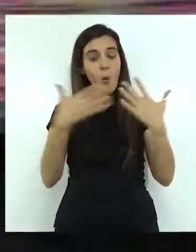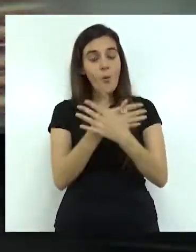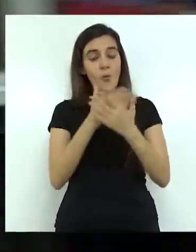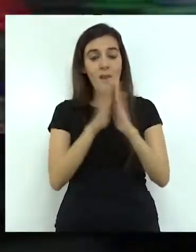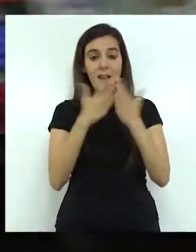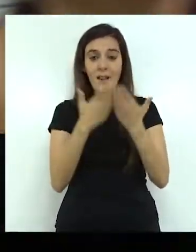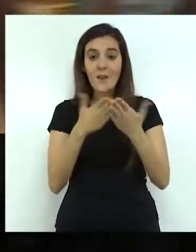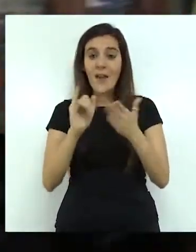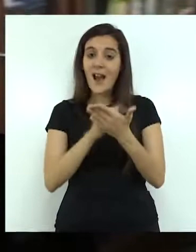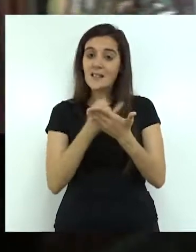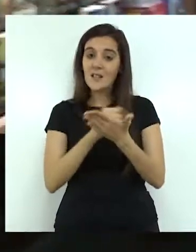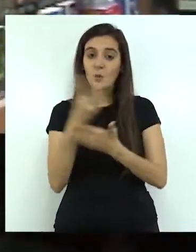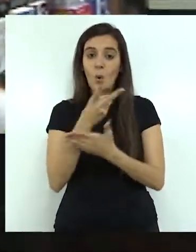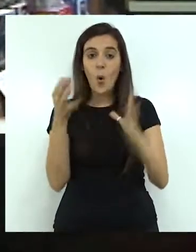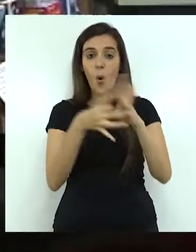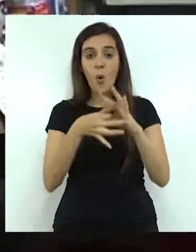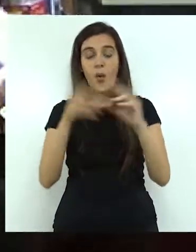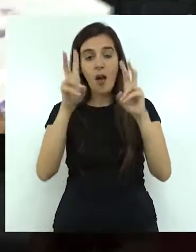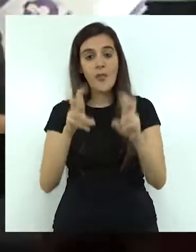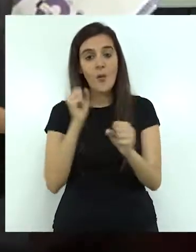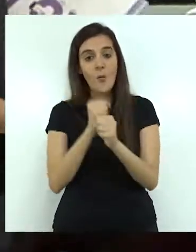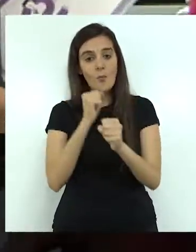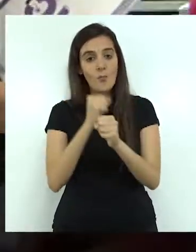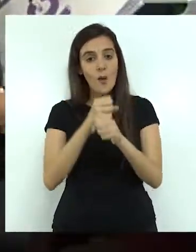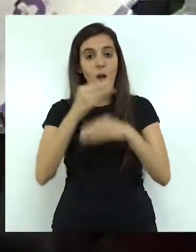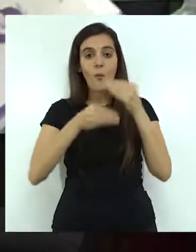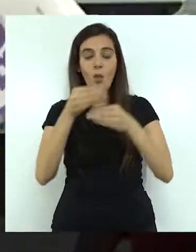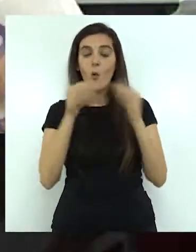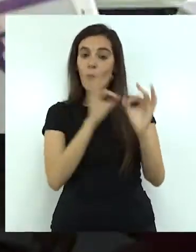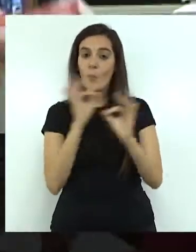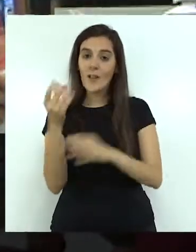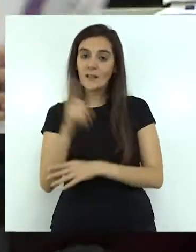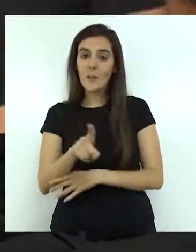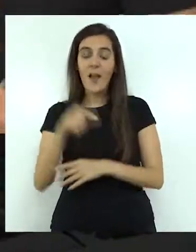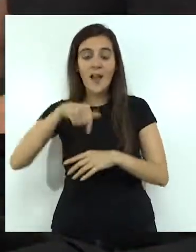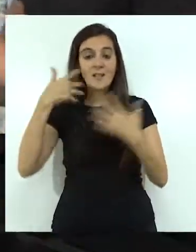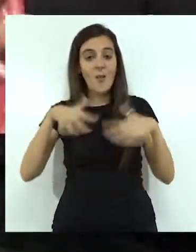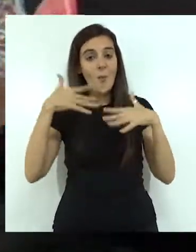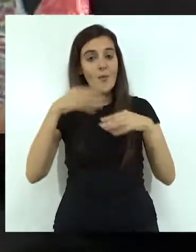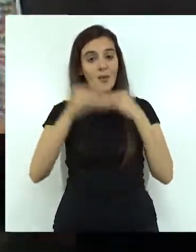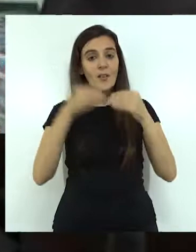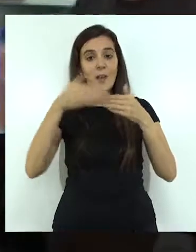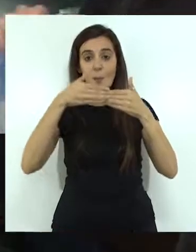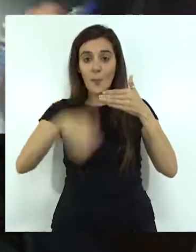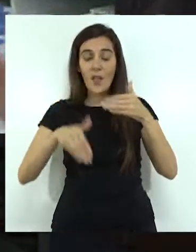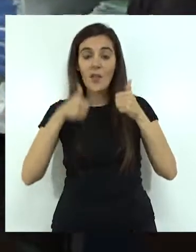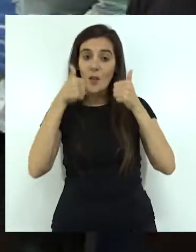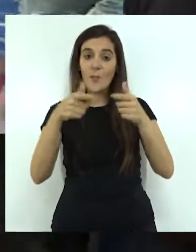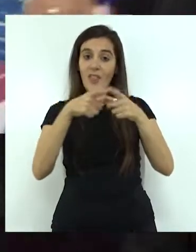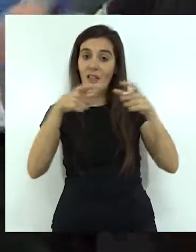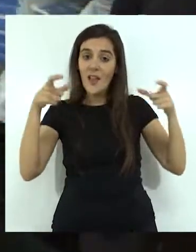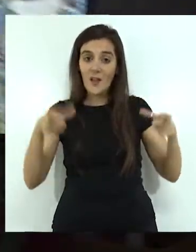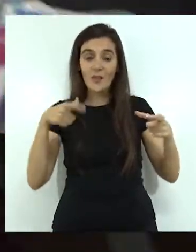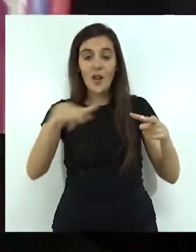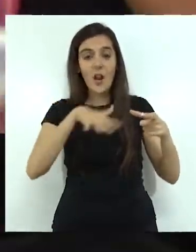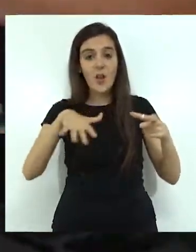el empleo de materiales de elaboración propia será este miércoles cuando se abre el plazo para recoger el cheque libro en él con la del alumno